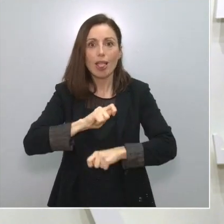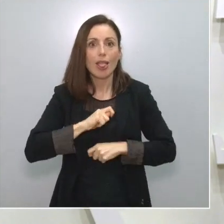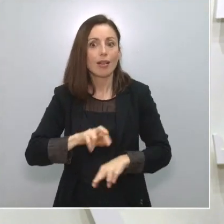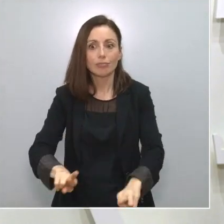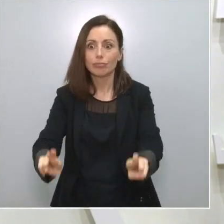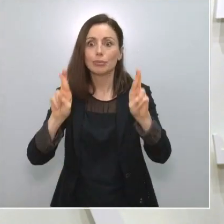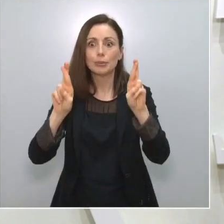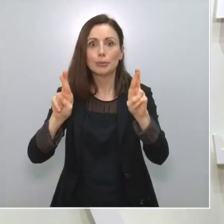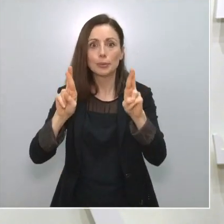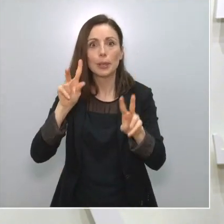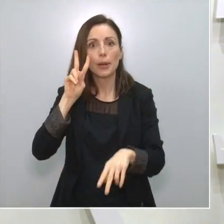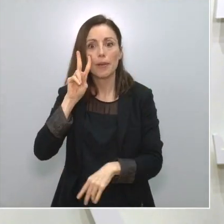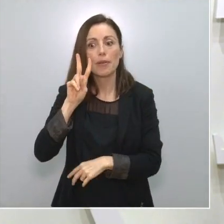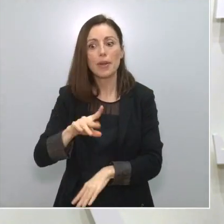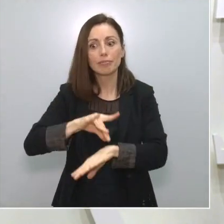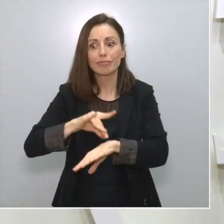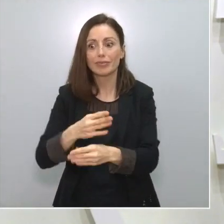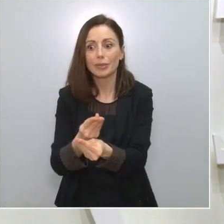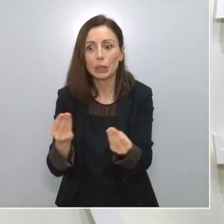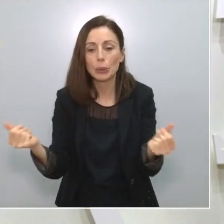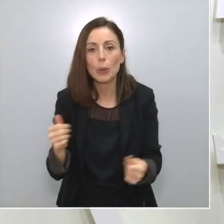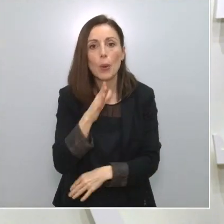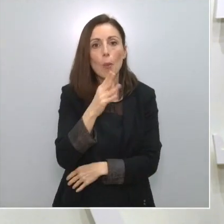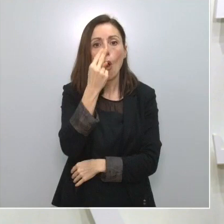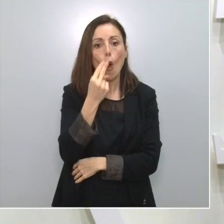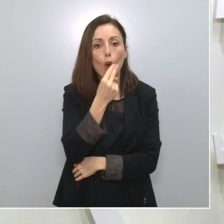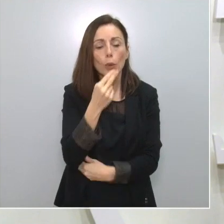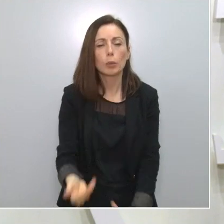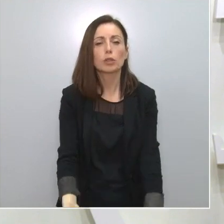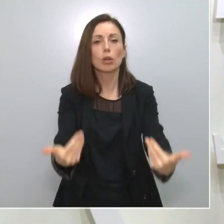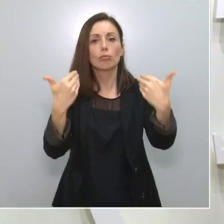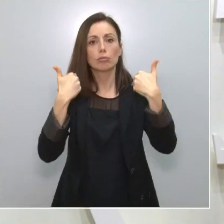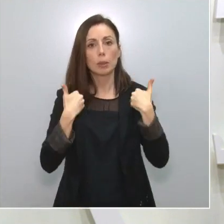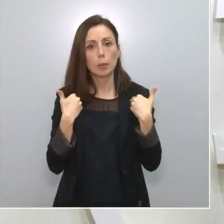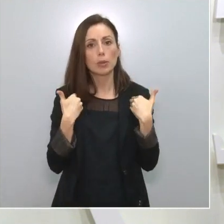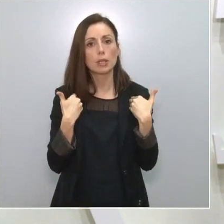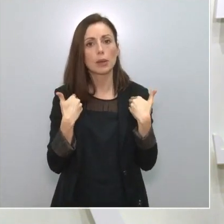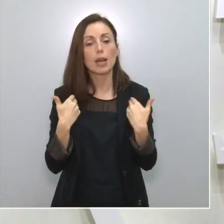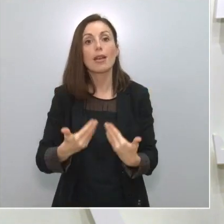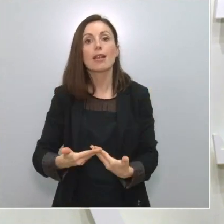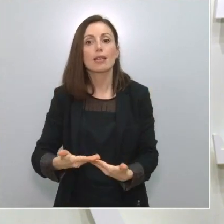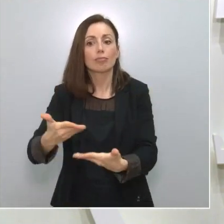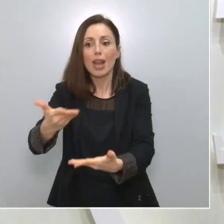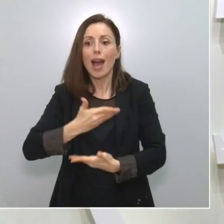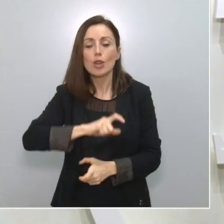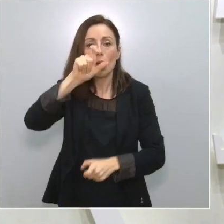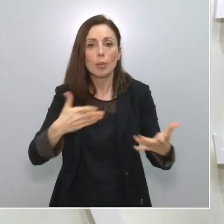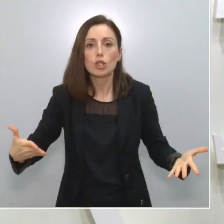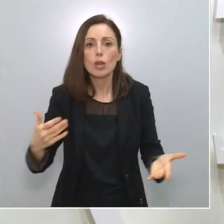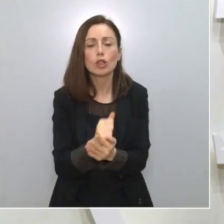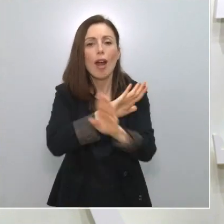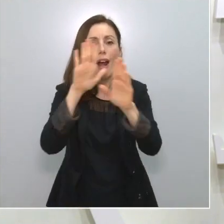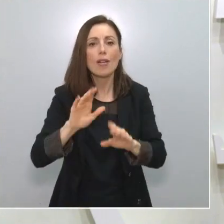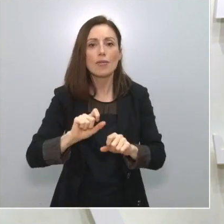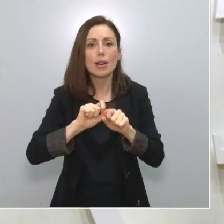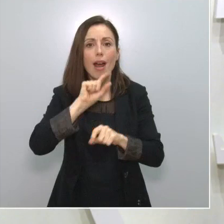esperanza y el mejor ejemplo de cómo, con el compromiso, la responsabilidad y la ayuda de todos, podremos derrotar al